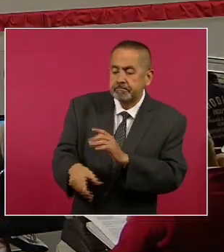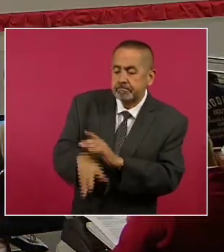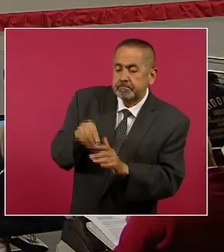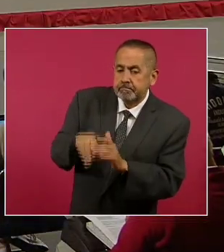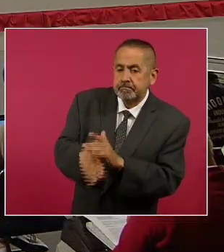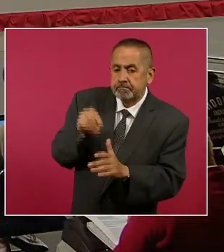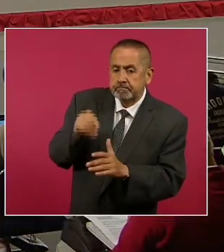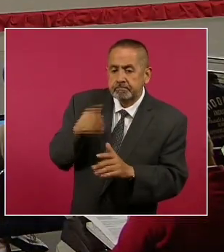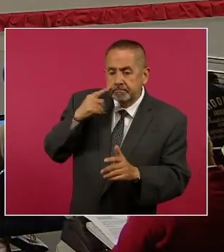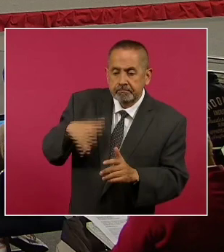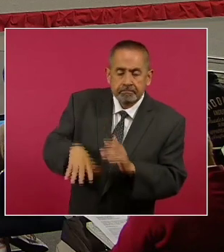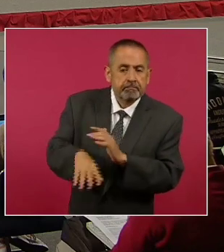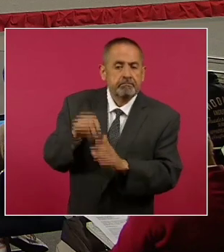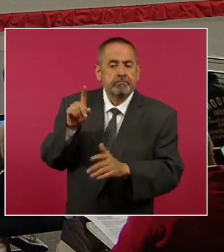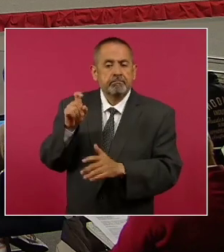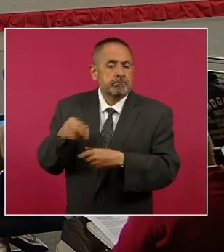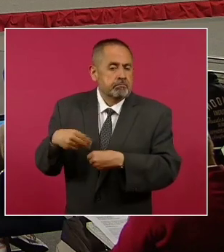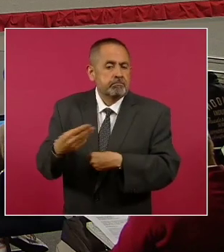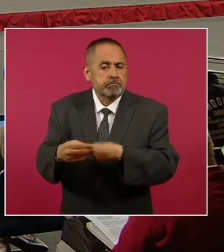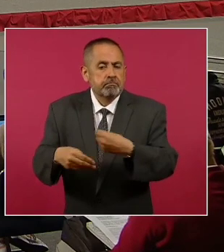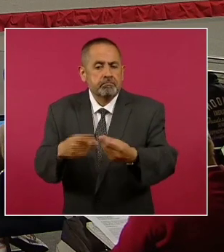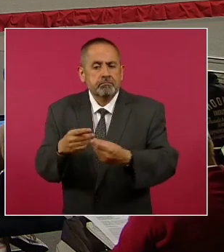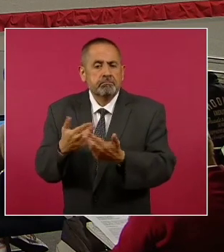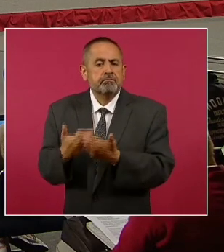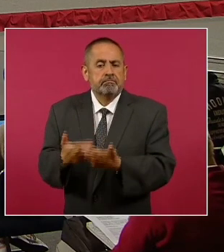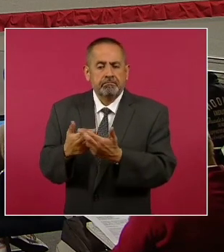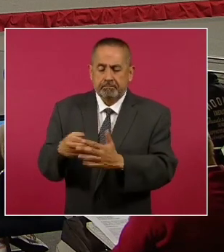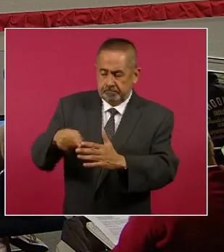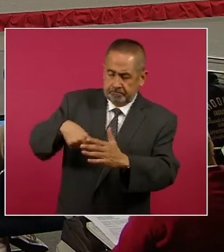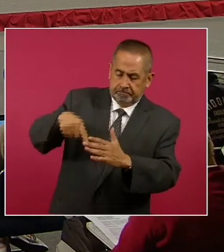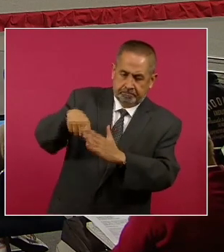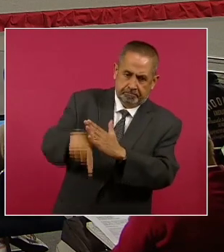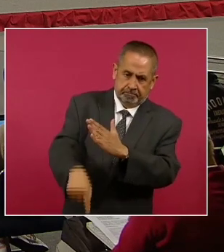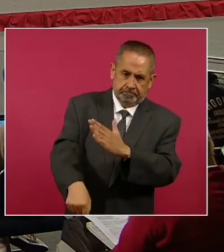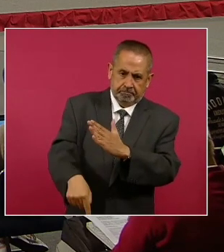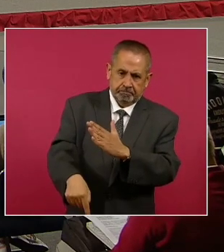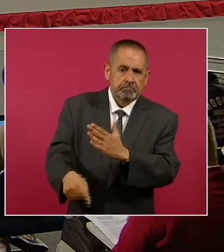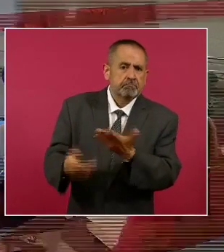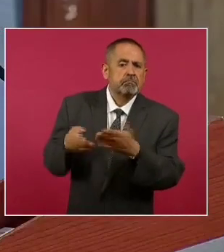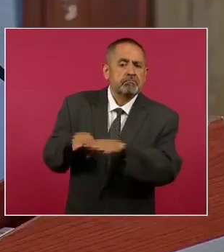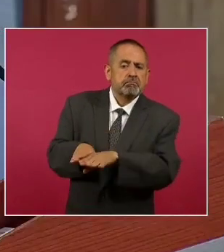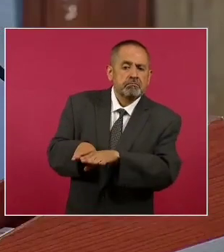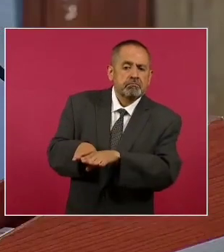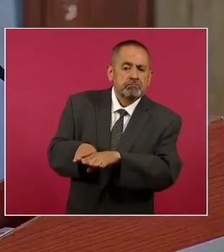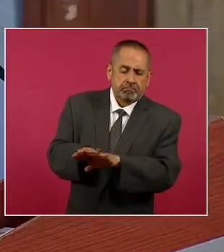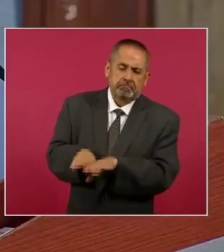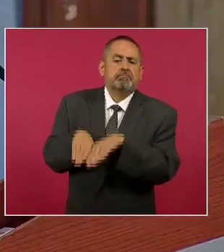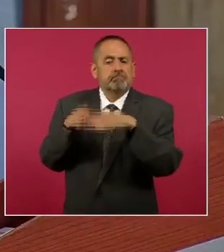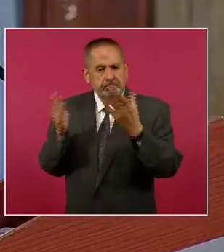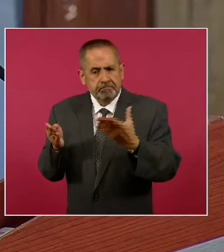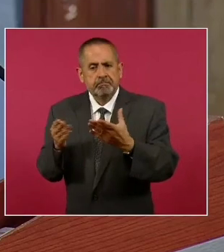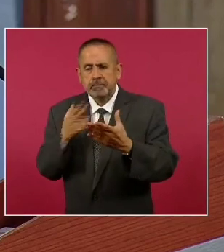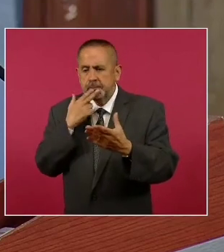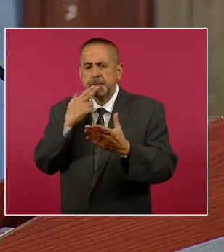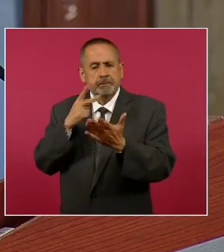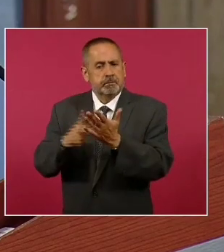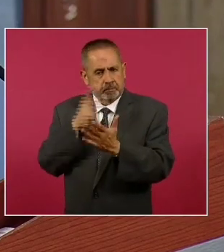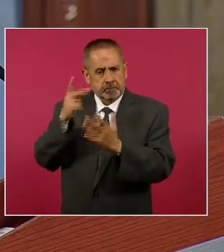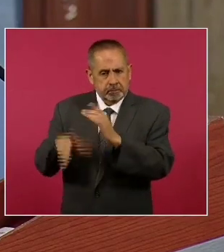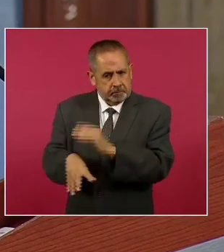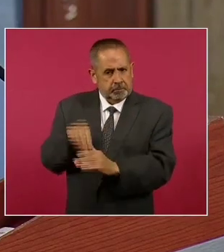podamos establecer la operación de pozos que dejaron de operar en algún tiempo. Adelante, por favor.